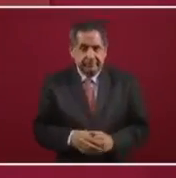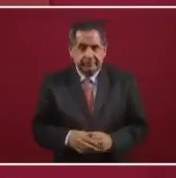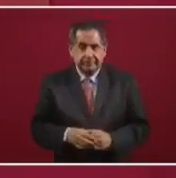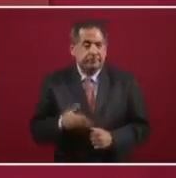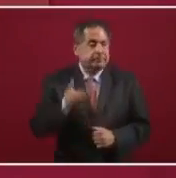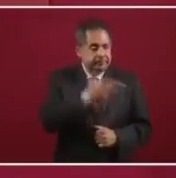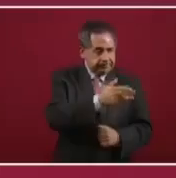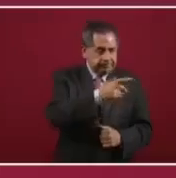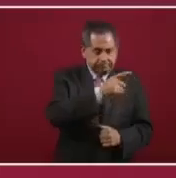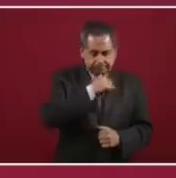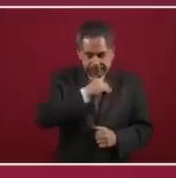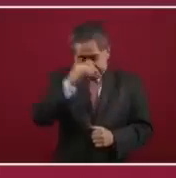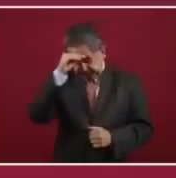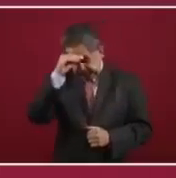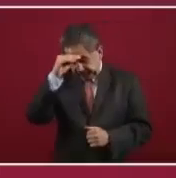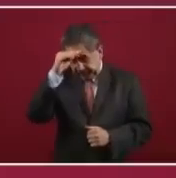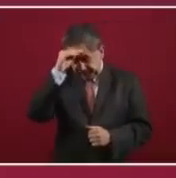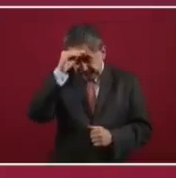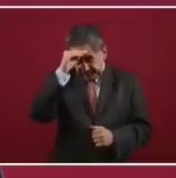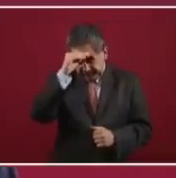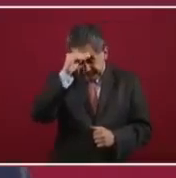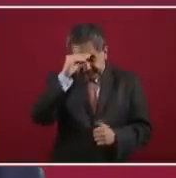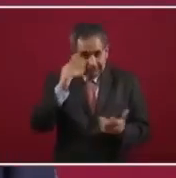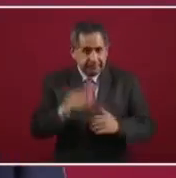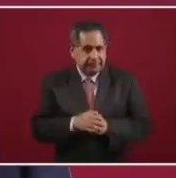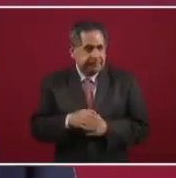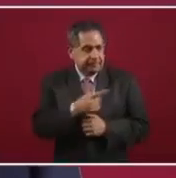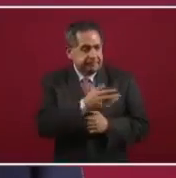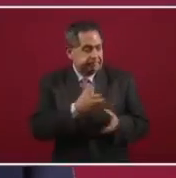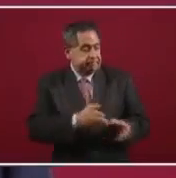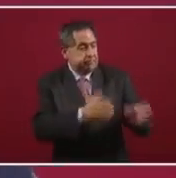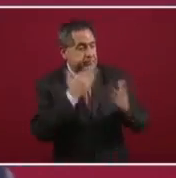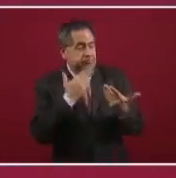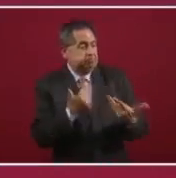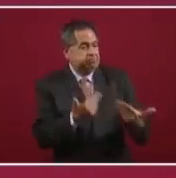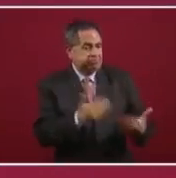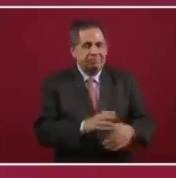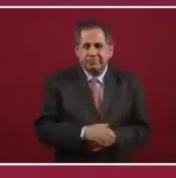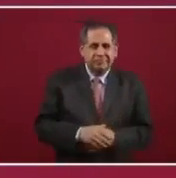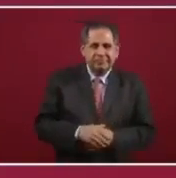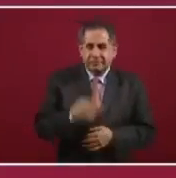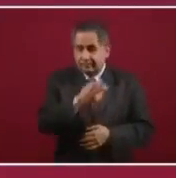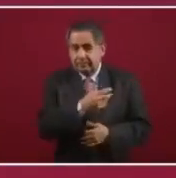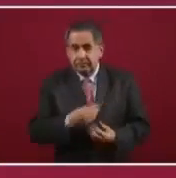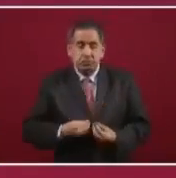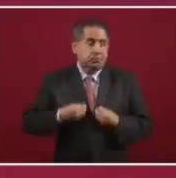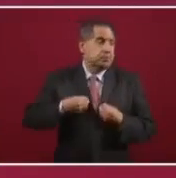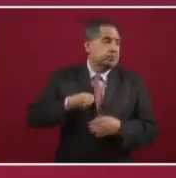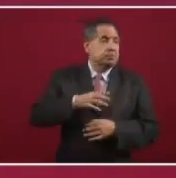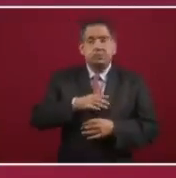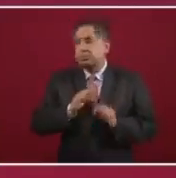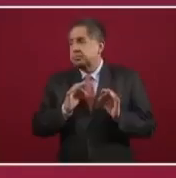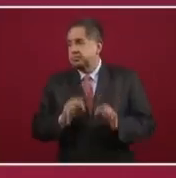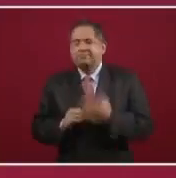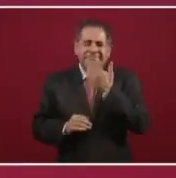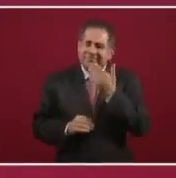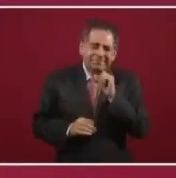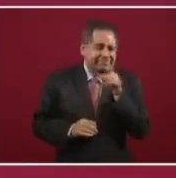que piensen que ese no es el camino, que eso no es vida.